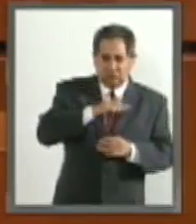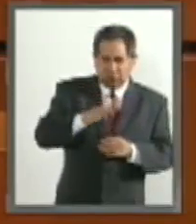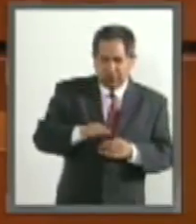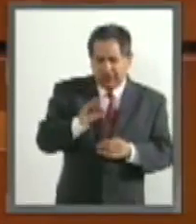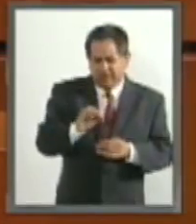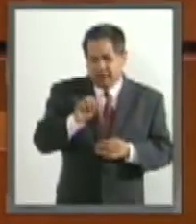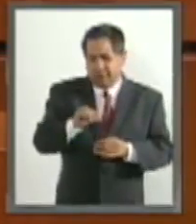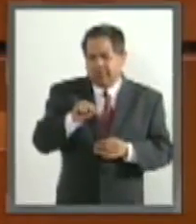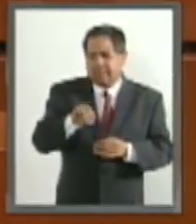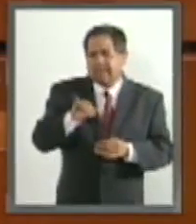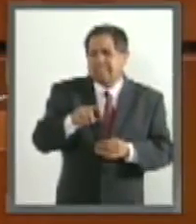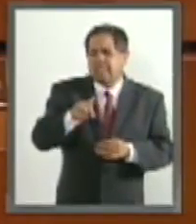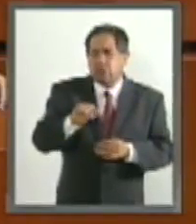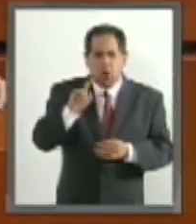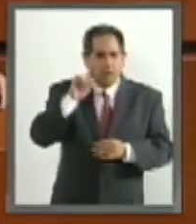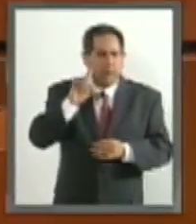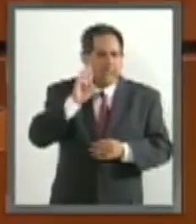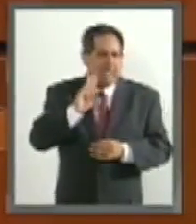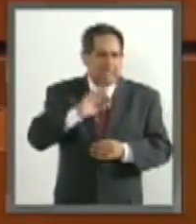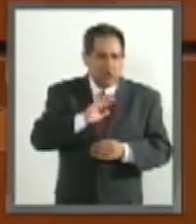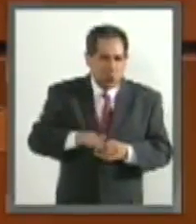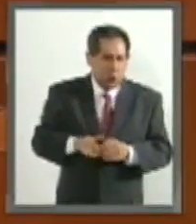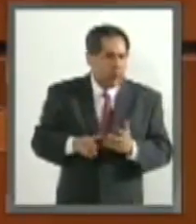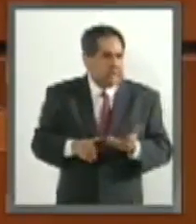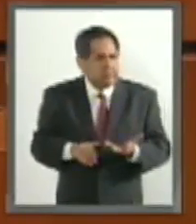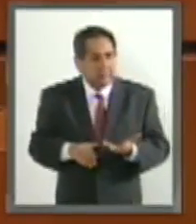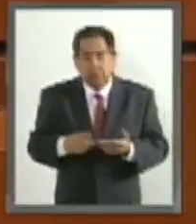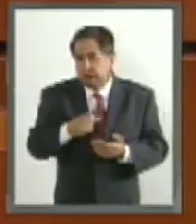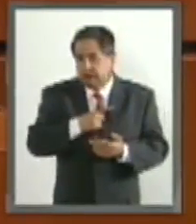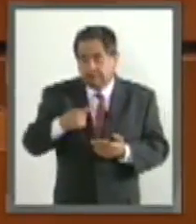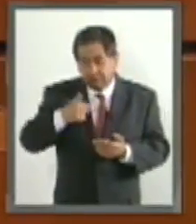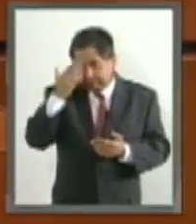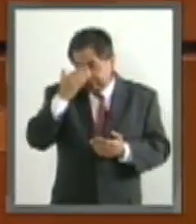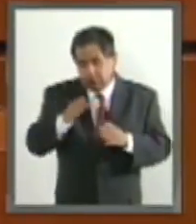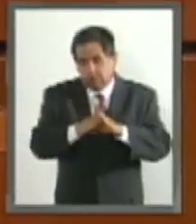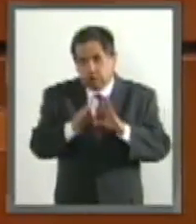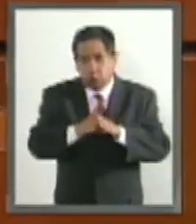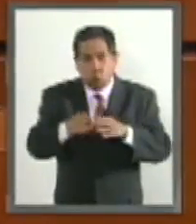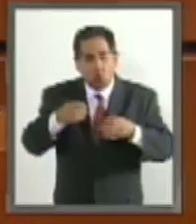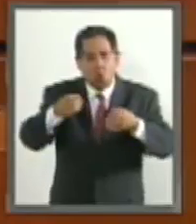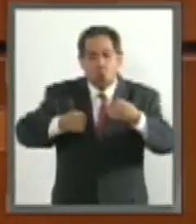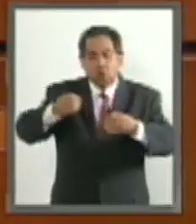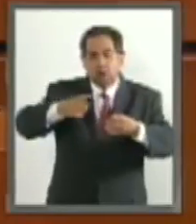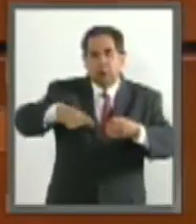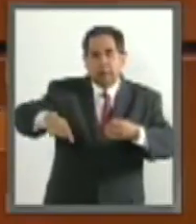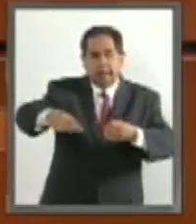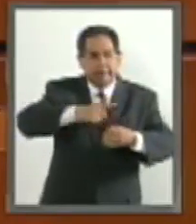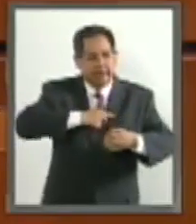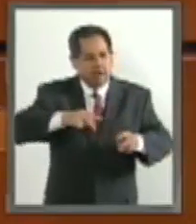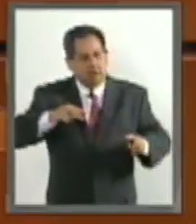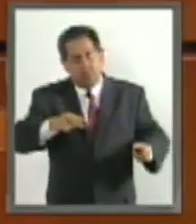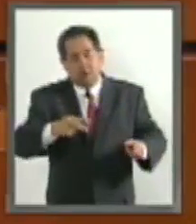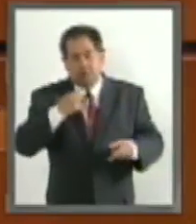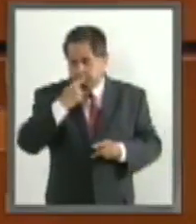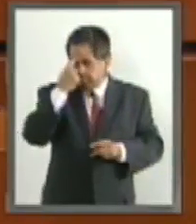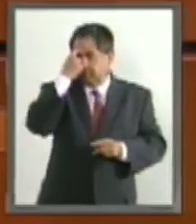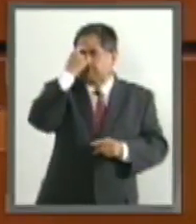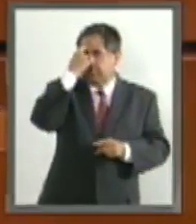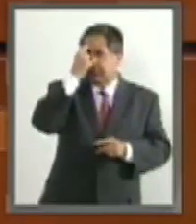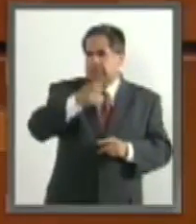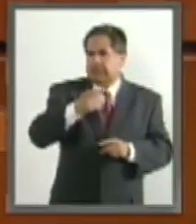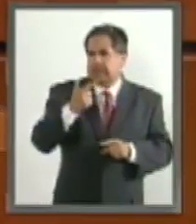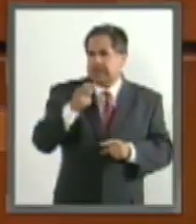necesitamos fortalecer que la visión del juzgador tenga la perspectiva de género